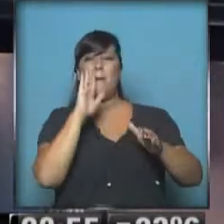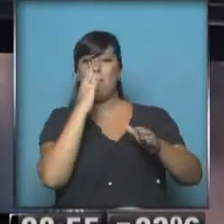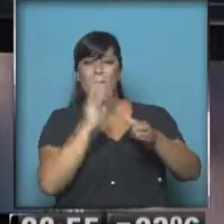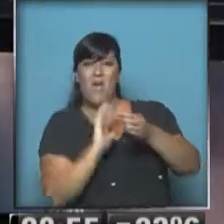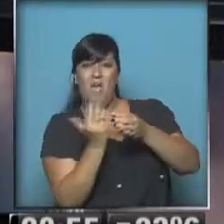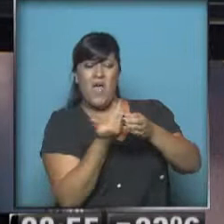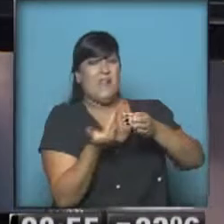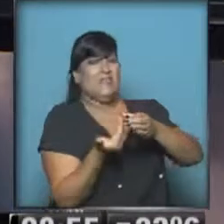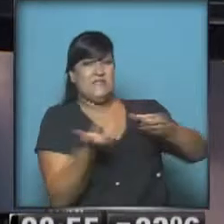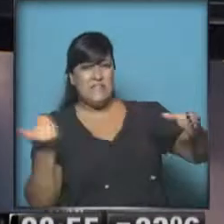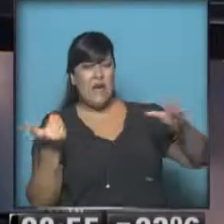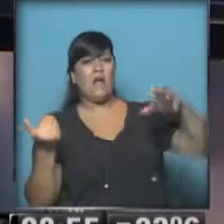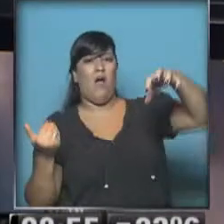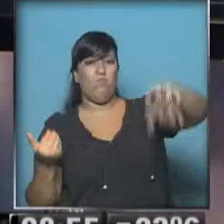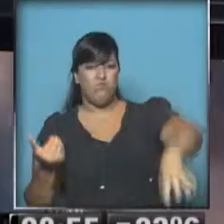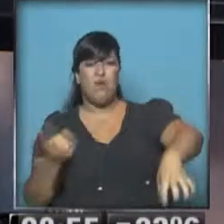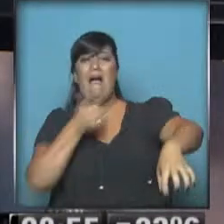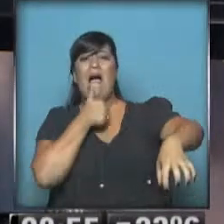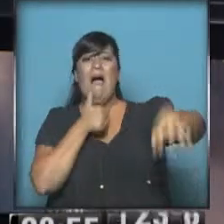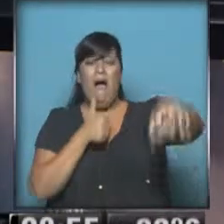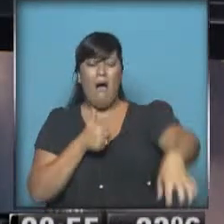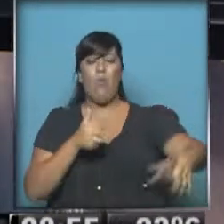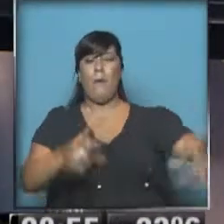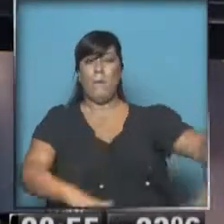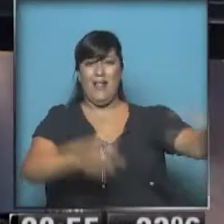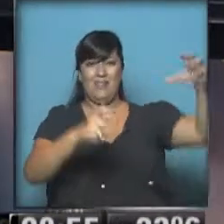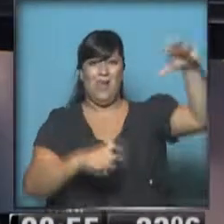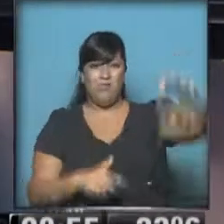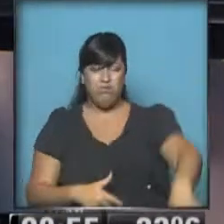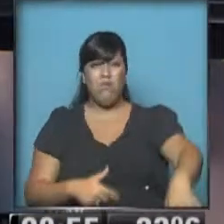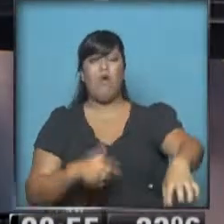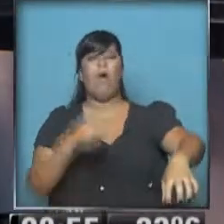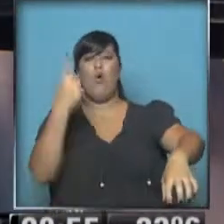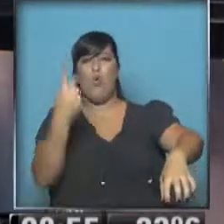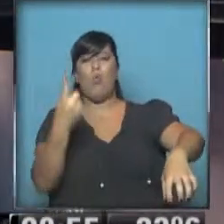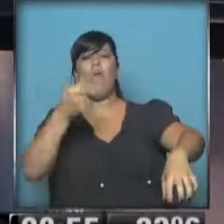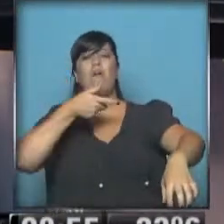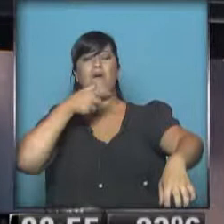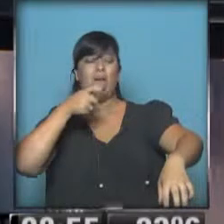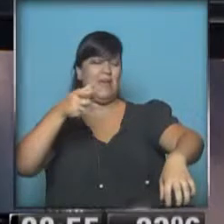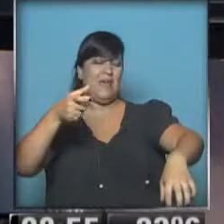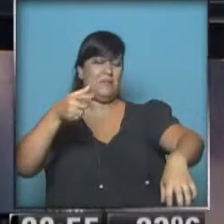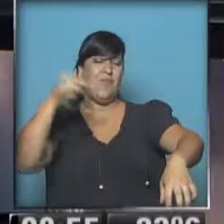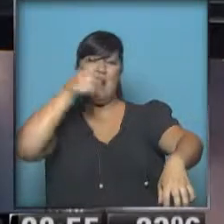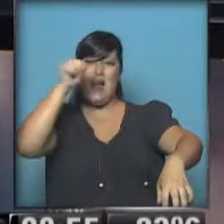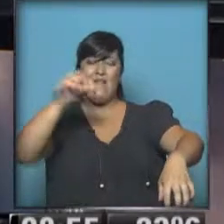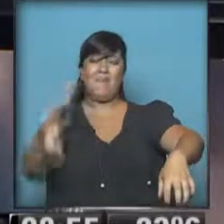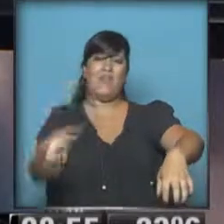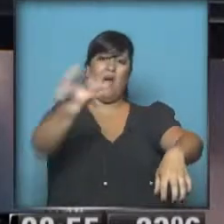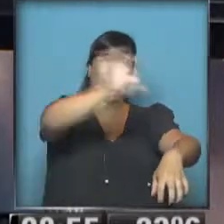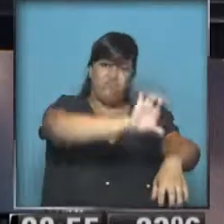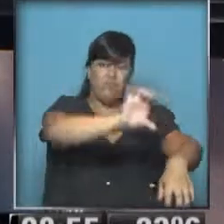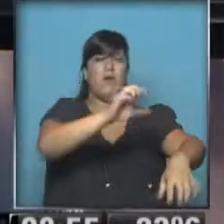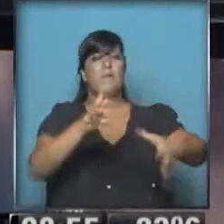sumergirlo en una hecha en un balde de agua le voy a agregar un posición de café de lavandina y voy a sumergir las latas